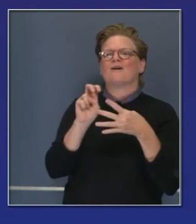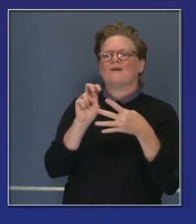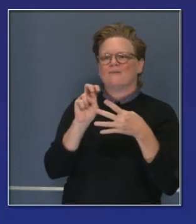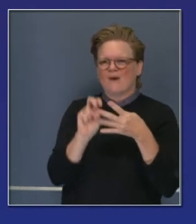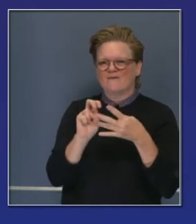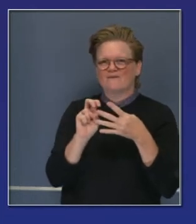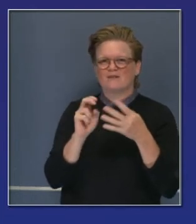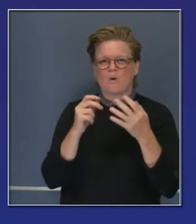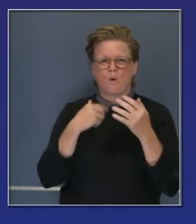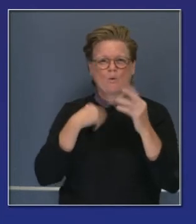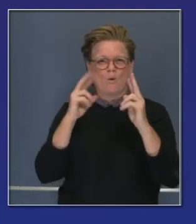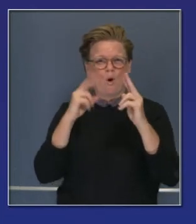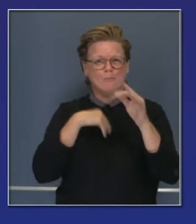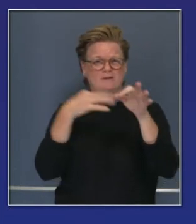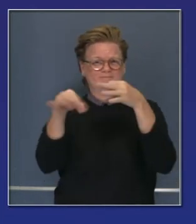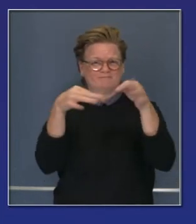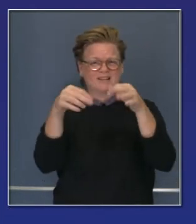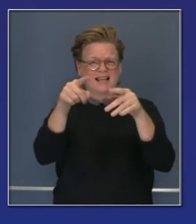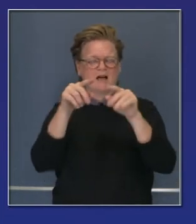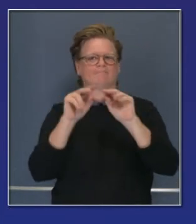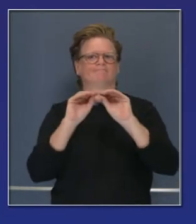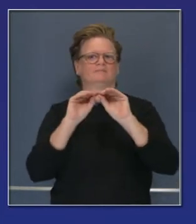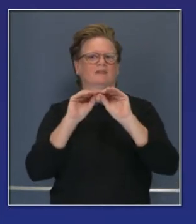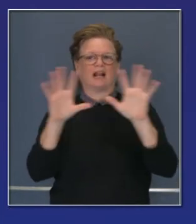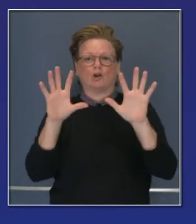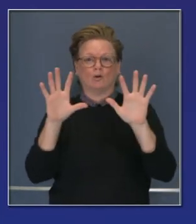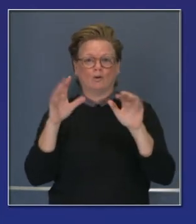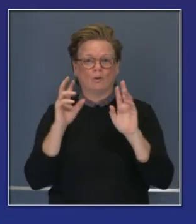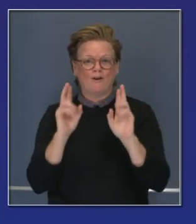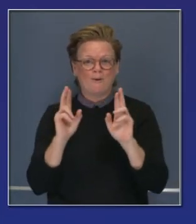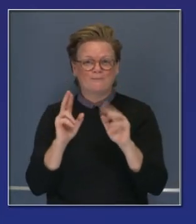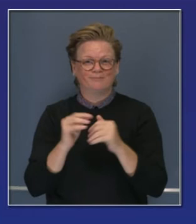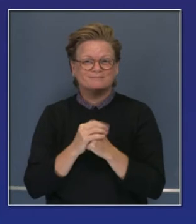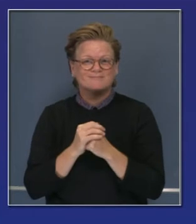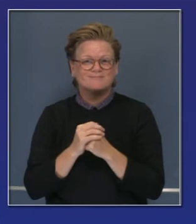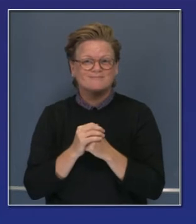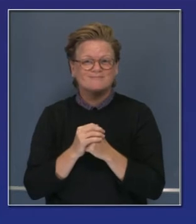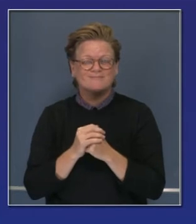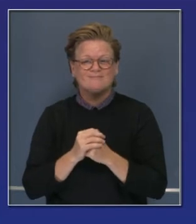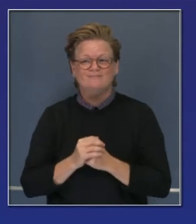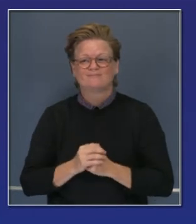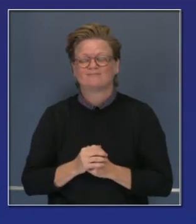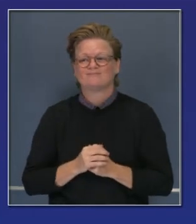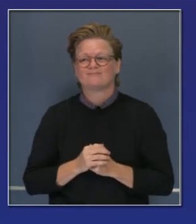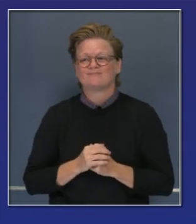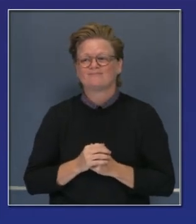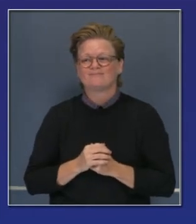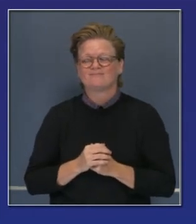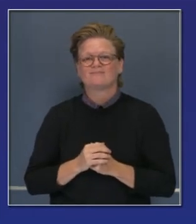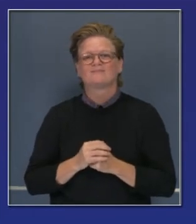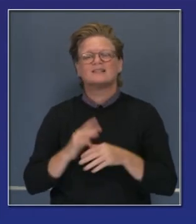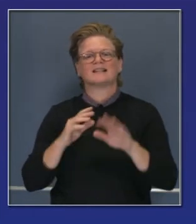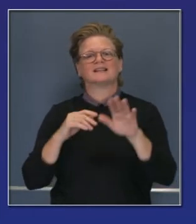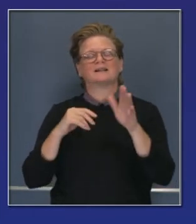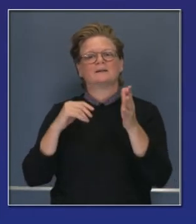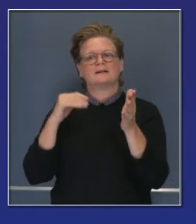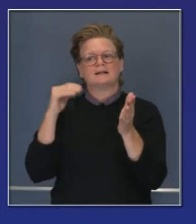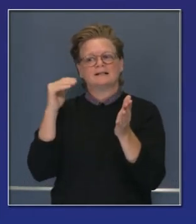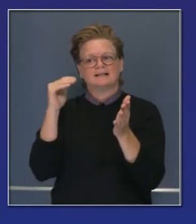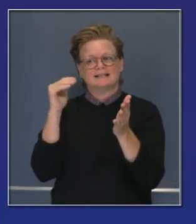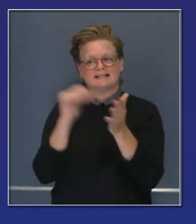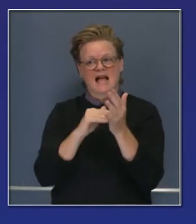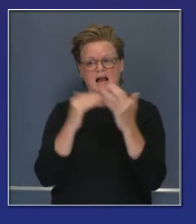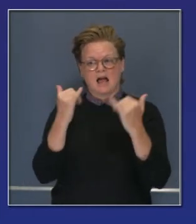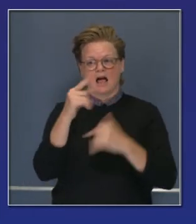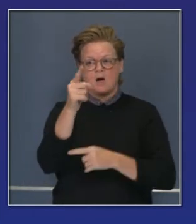más favorable que nos permite hacer más, a reabrir con menos restricciones. El índice